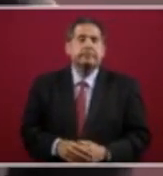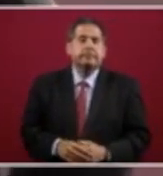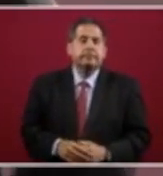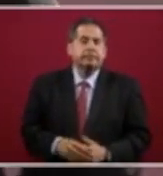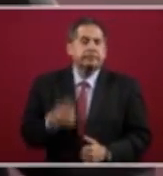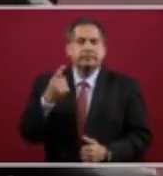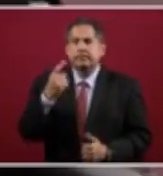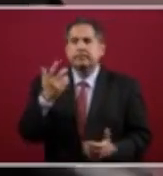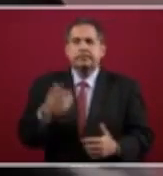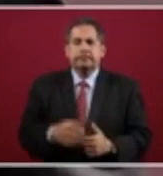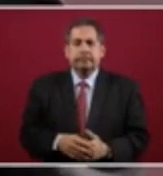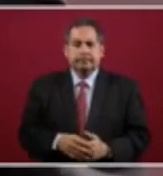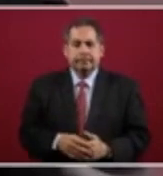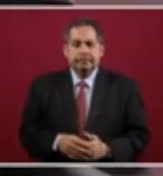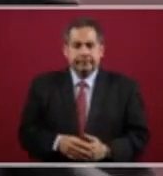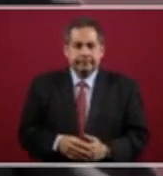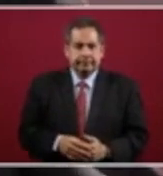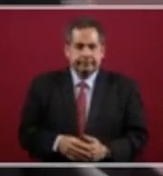para